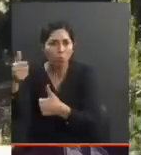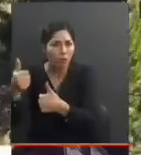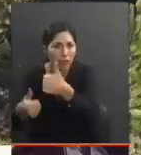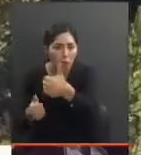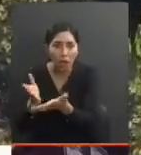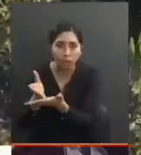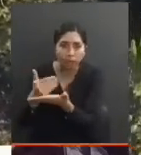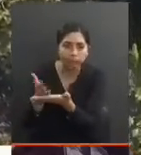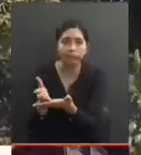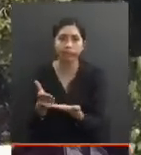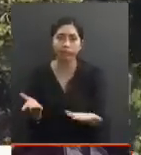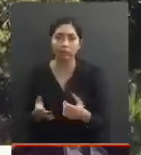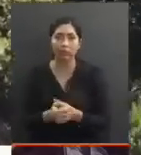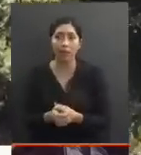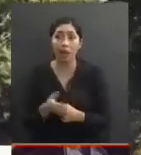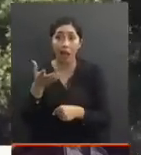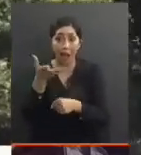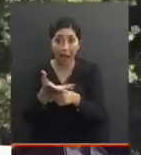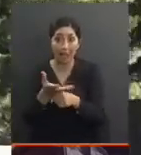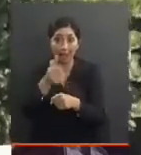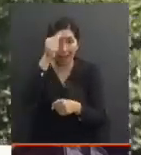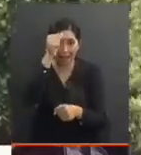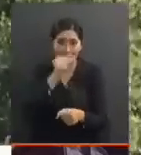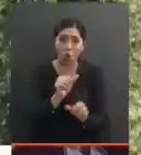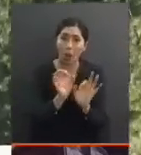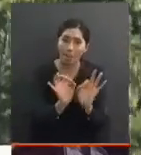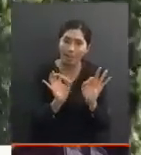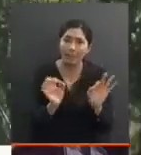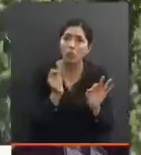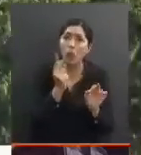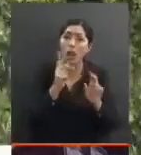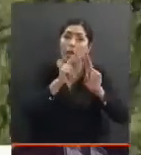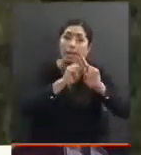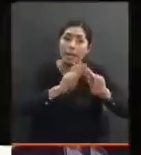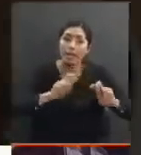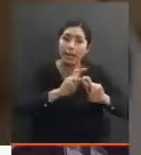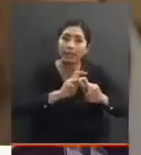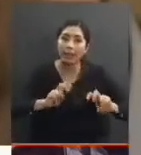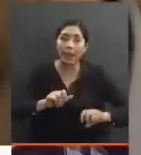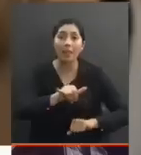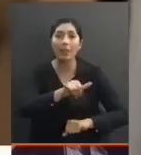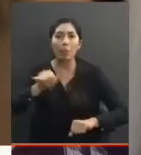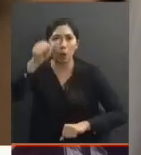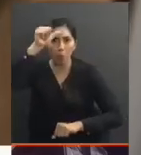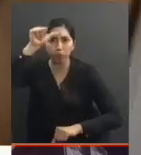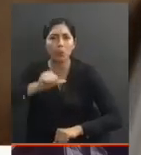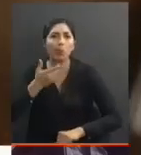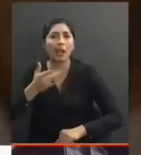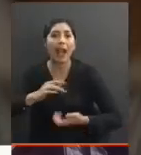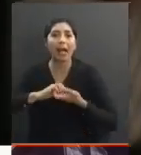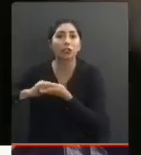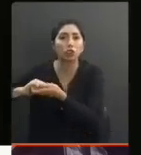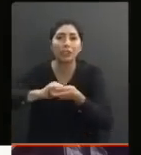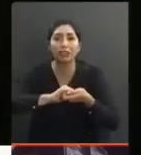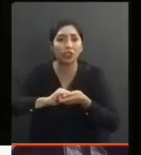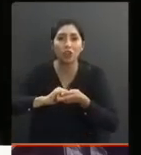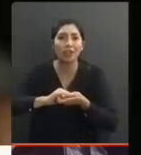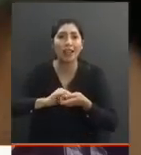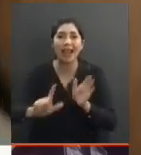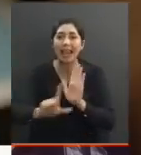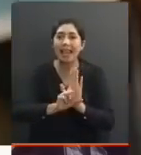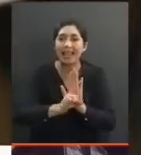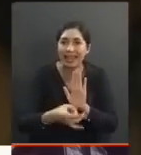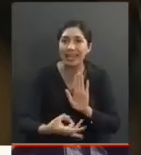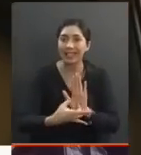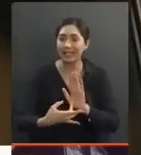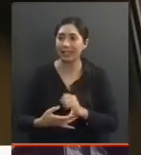tipo penal específico para eso, que es investigar y sancionar por asociación ilícita. En el último informe del Observatorio Judicial por